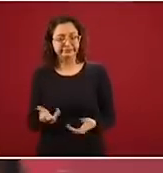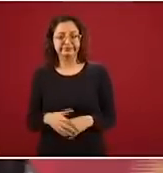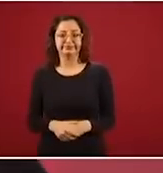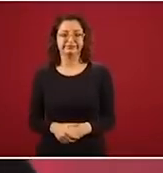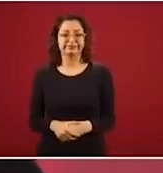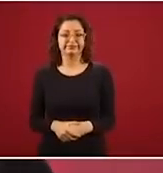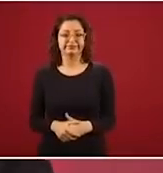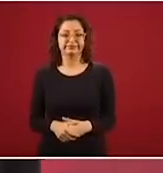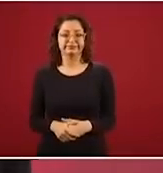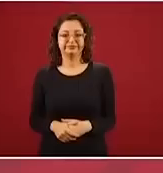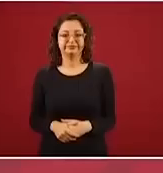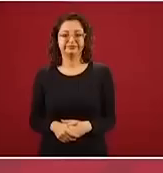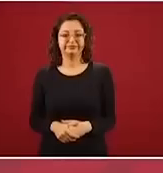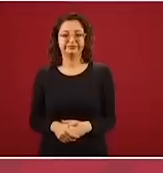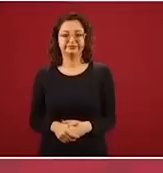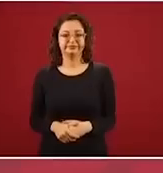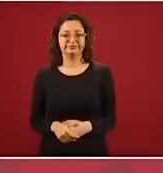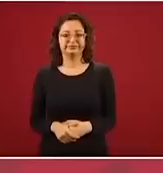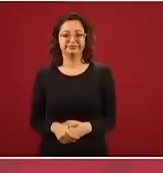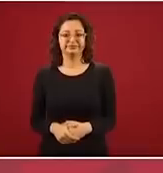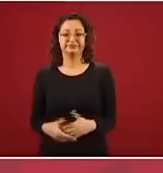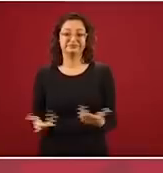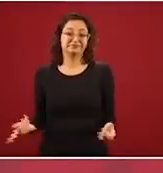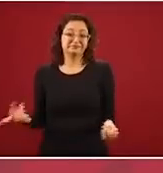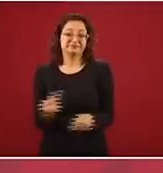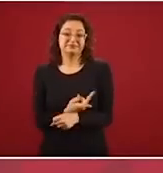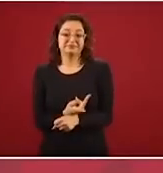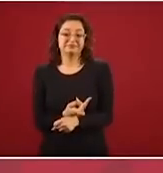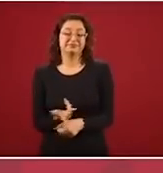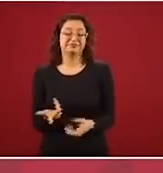Y entonces se les